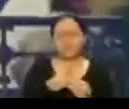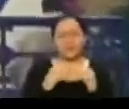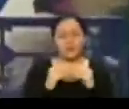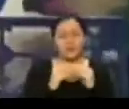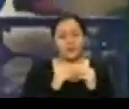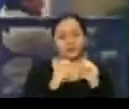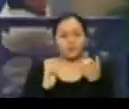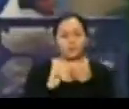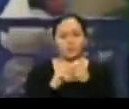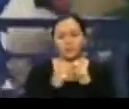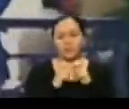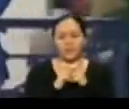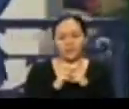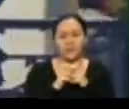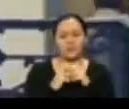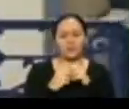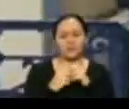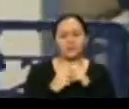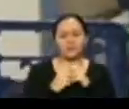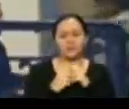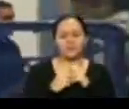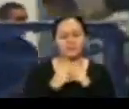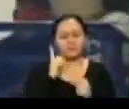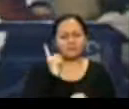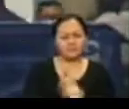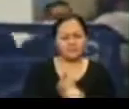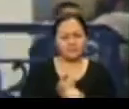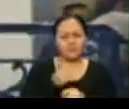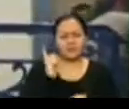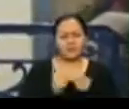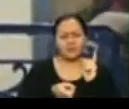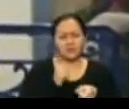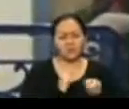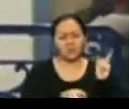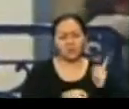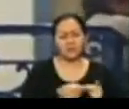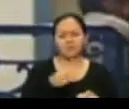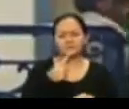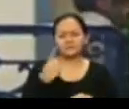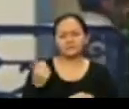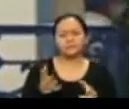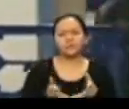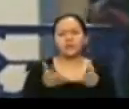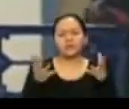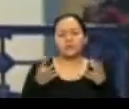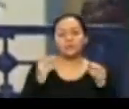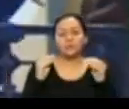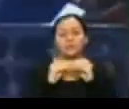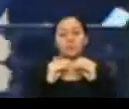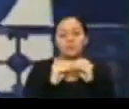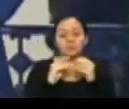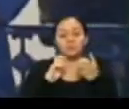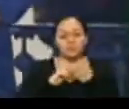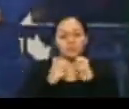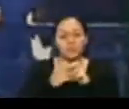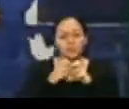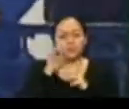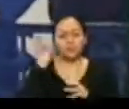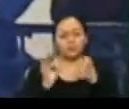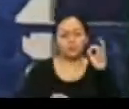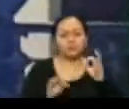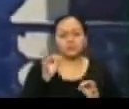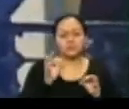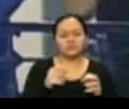apoyo de imperios que imponían dictaduras para aplastar cualquier intento de